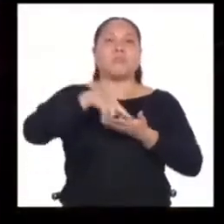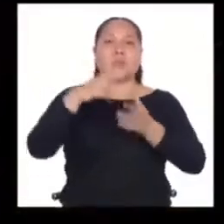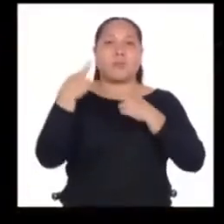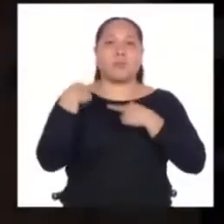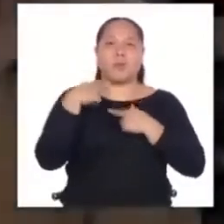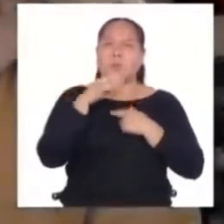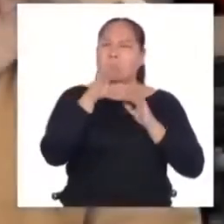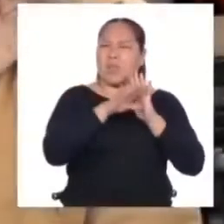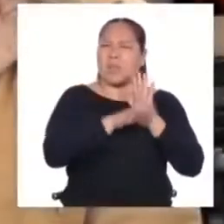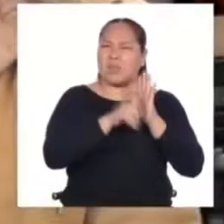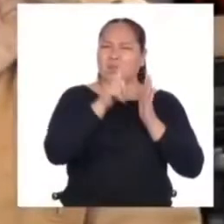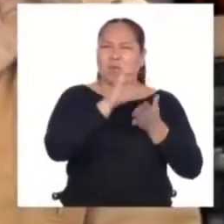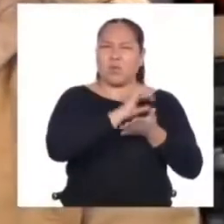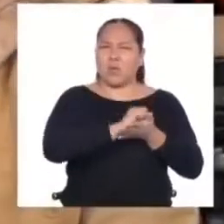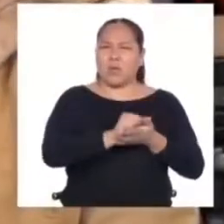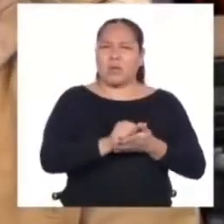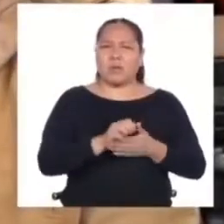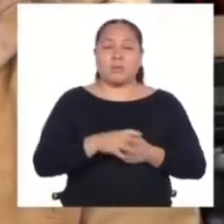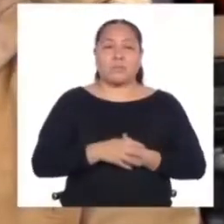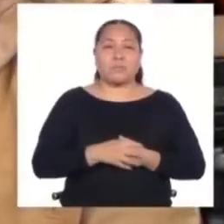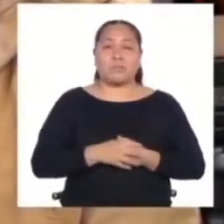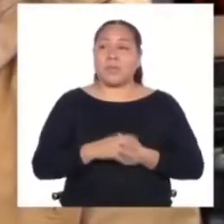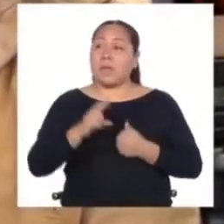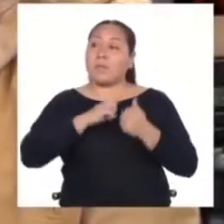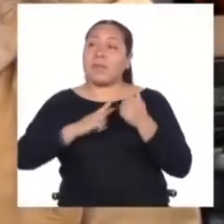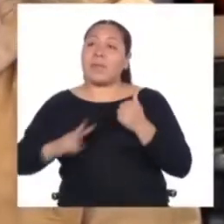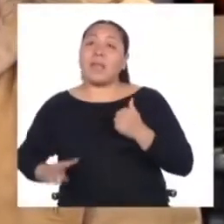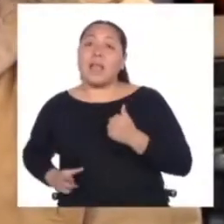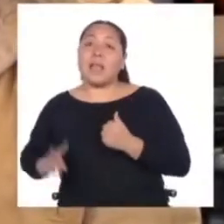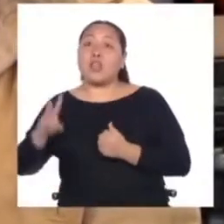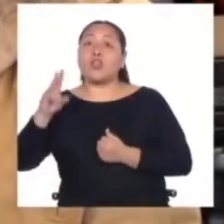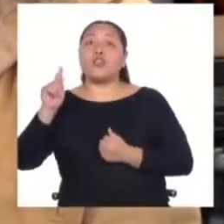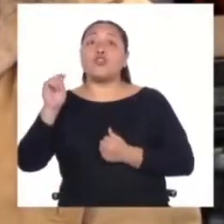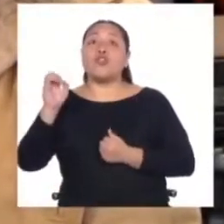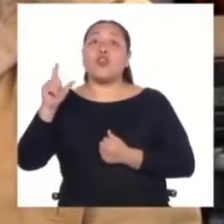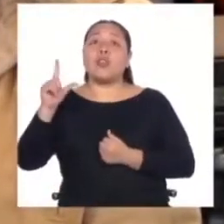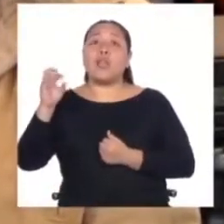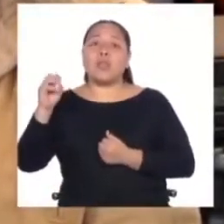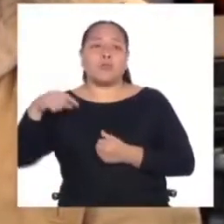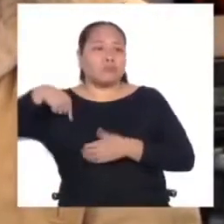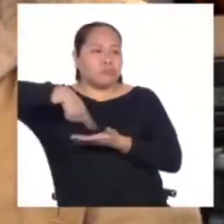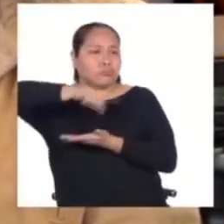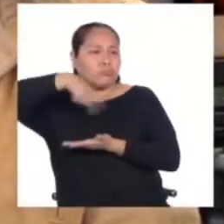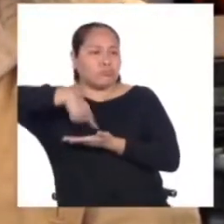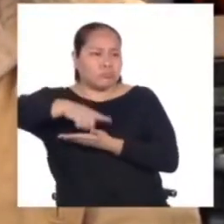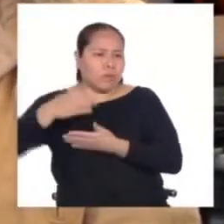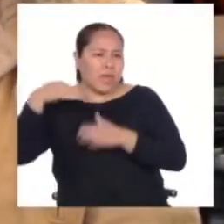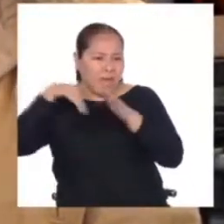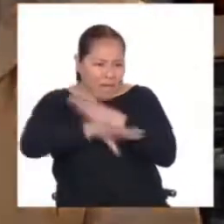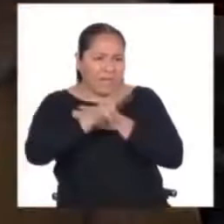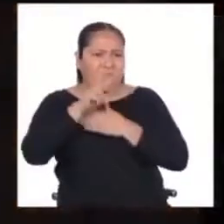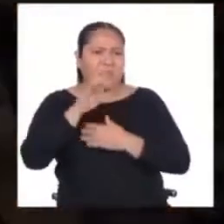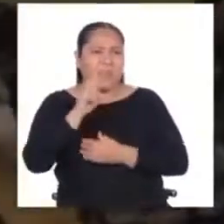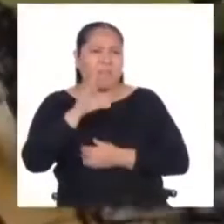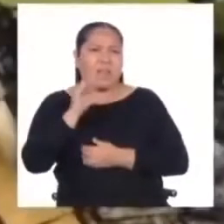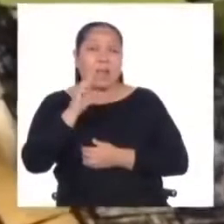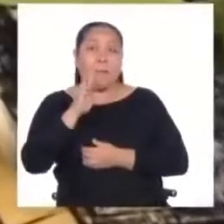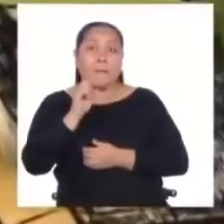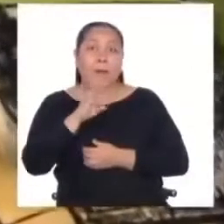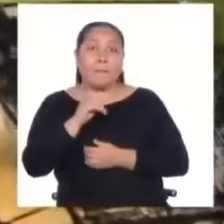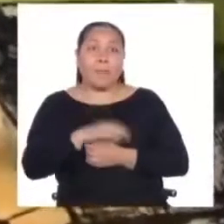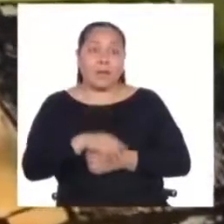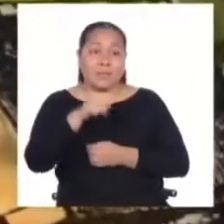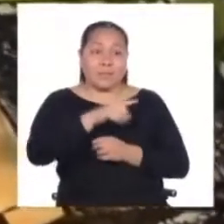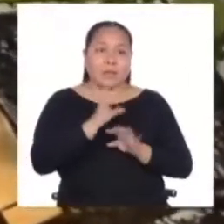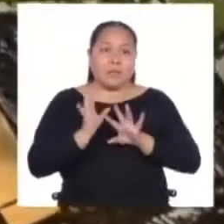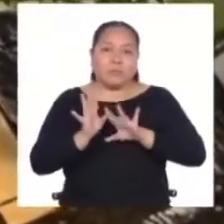de un año, que el virrey Toledo ordena el ingreso a la zona de Vilcabamba, a la ciudad de Vilcabamba, y esta es